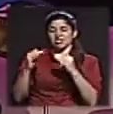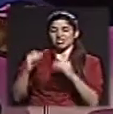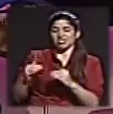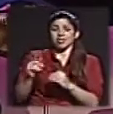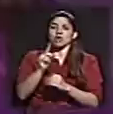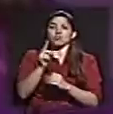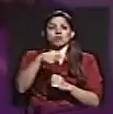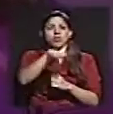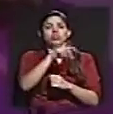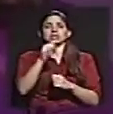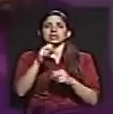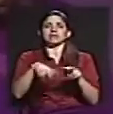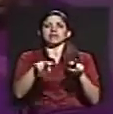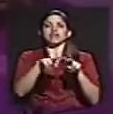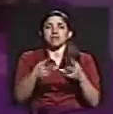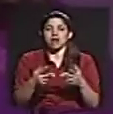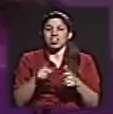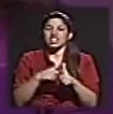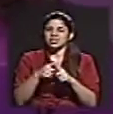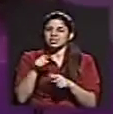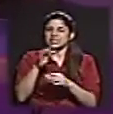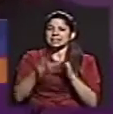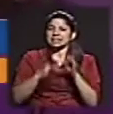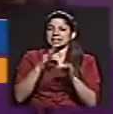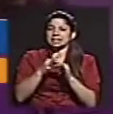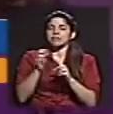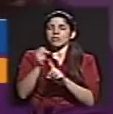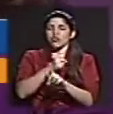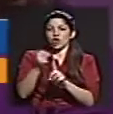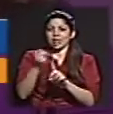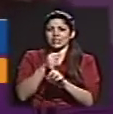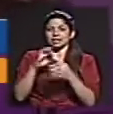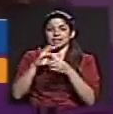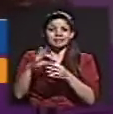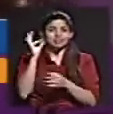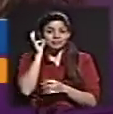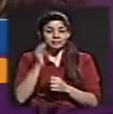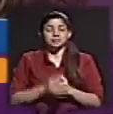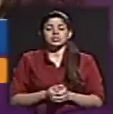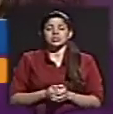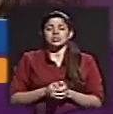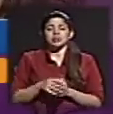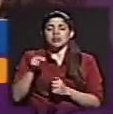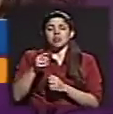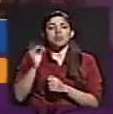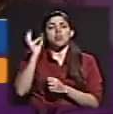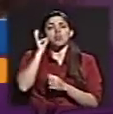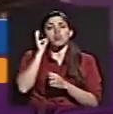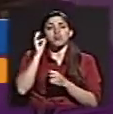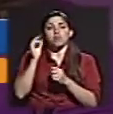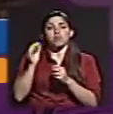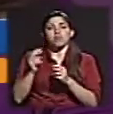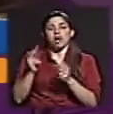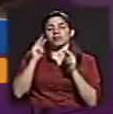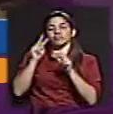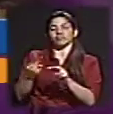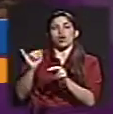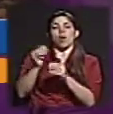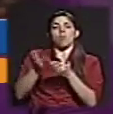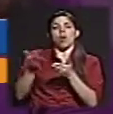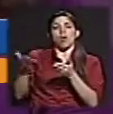de los otros u otras. Entonces es un tipo de violencia de género de que son objeto las mujeres en política, porque